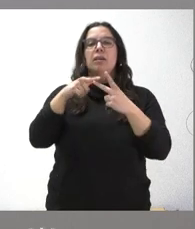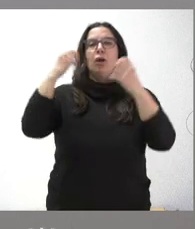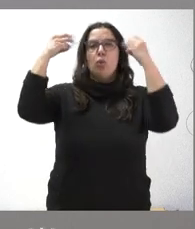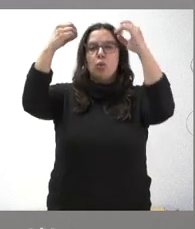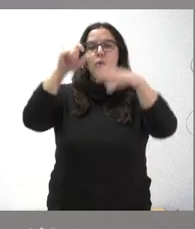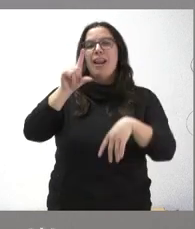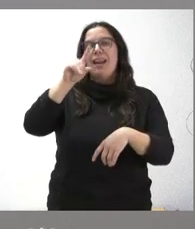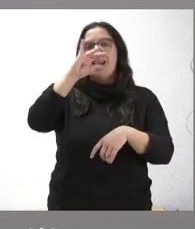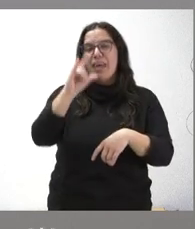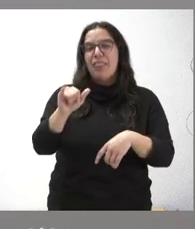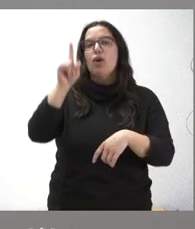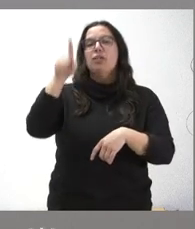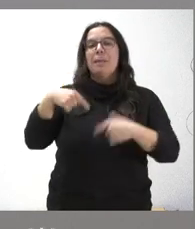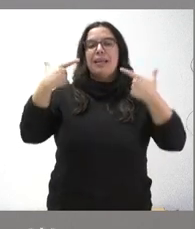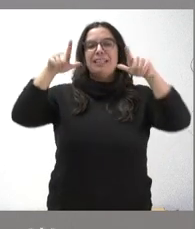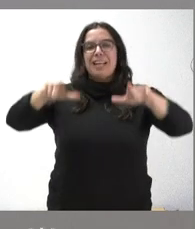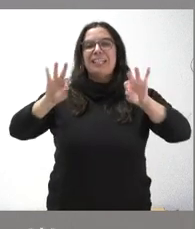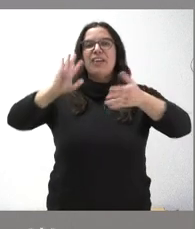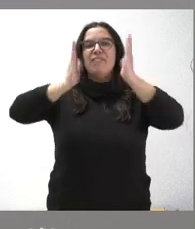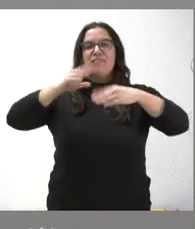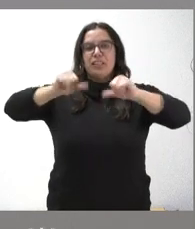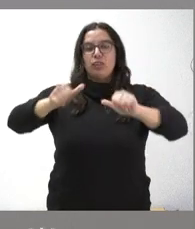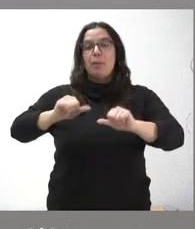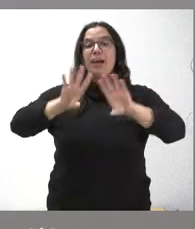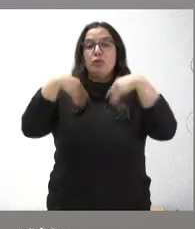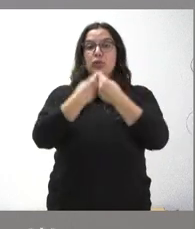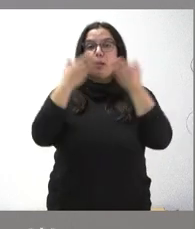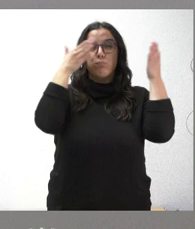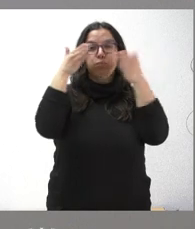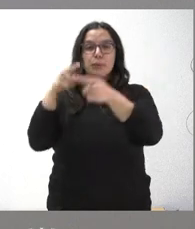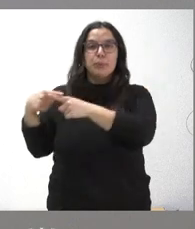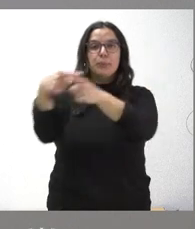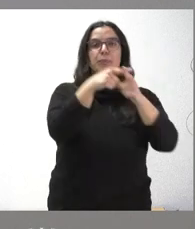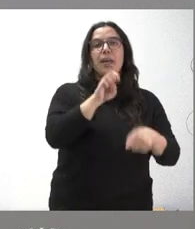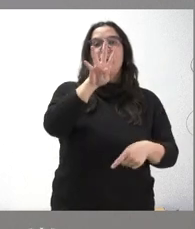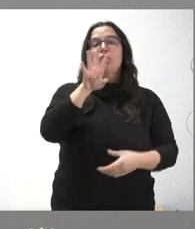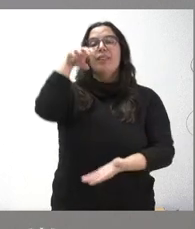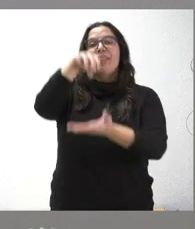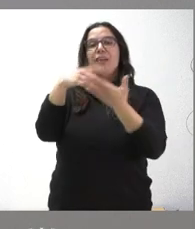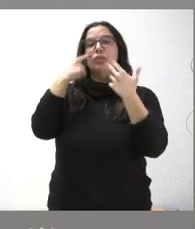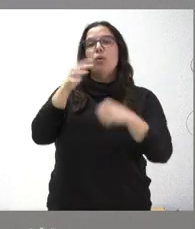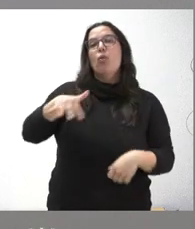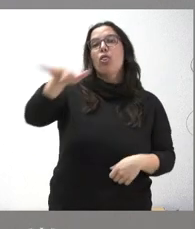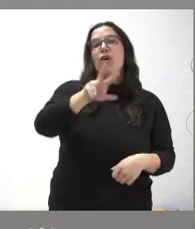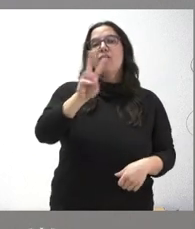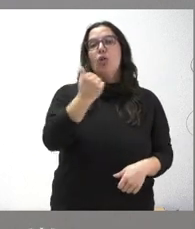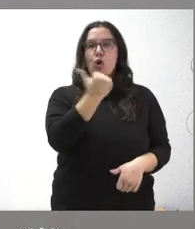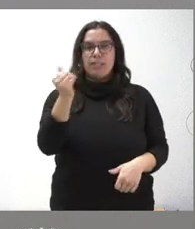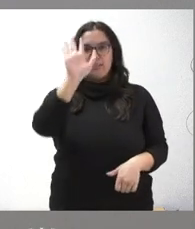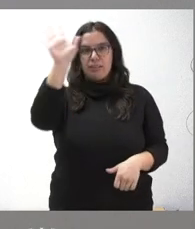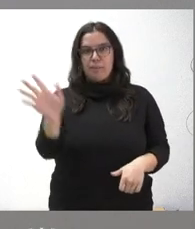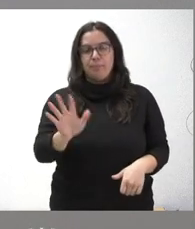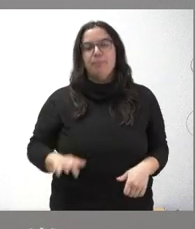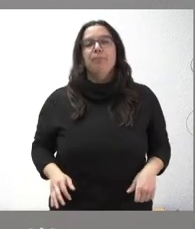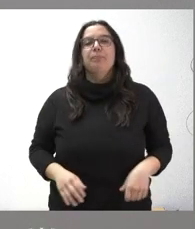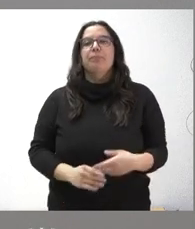led o las salas de fisioterapia en total se actúa en 14 centros de salud adscritos como les digo a la zona de Valladolid oeste